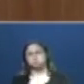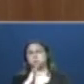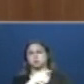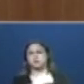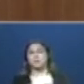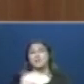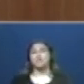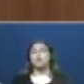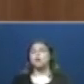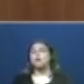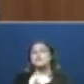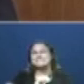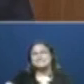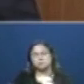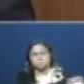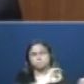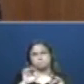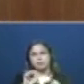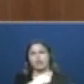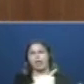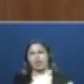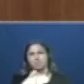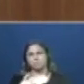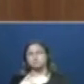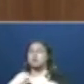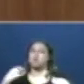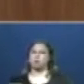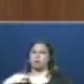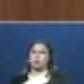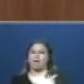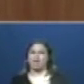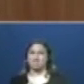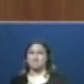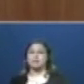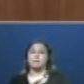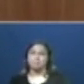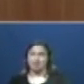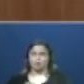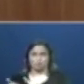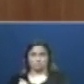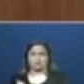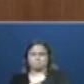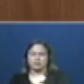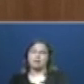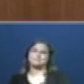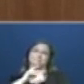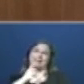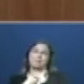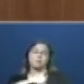créditos previstos para ello requerirá como Es lógico la existencia de proyectos empresariales